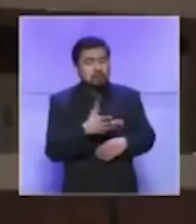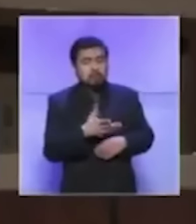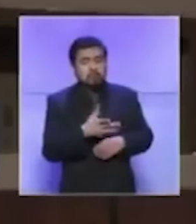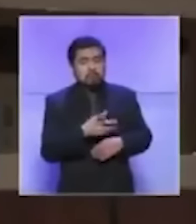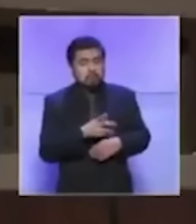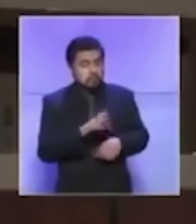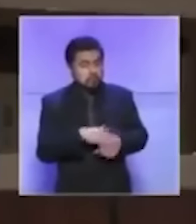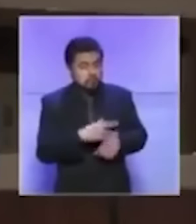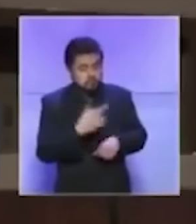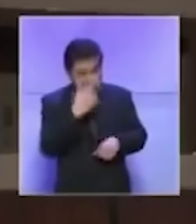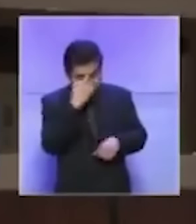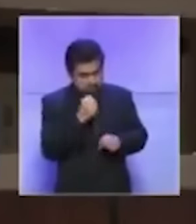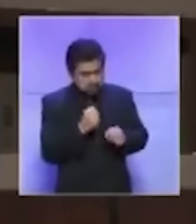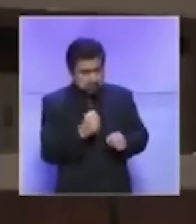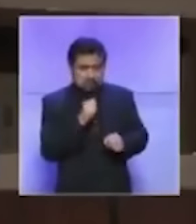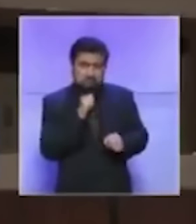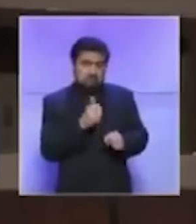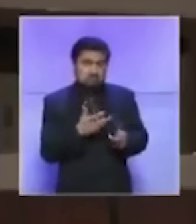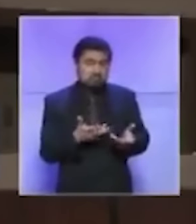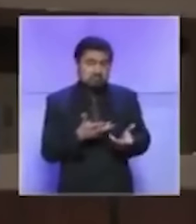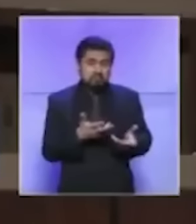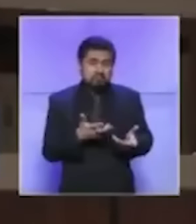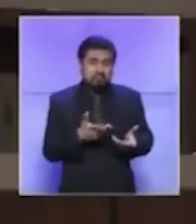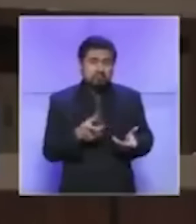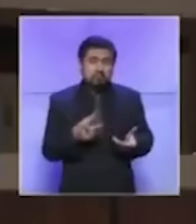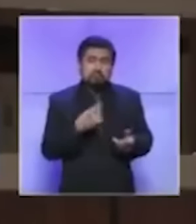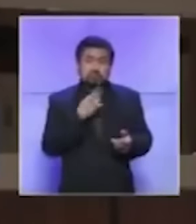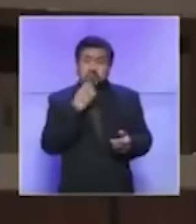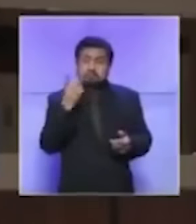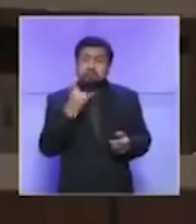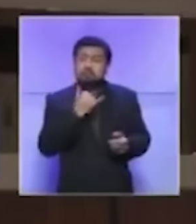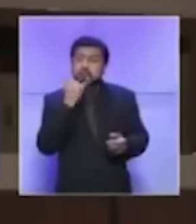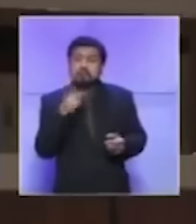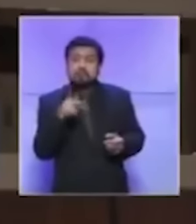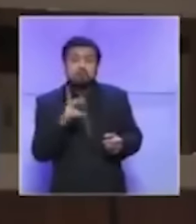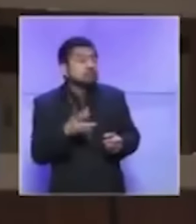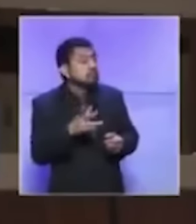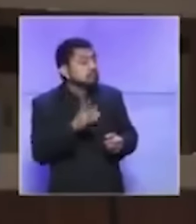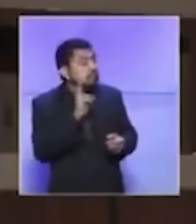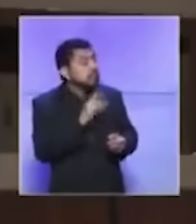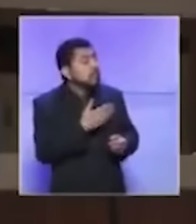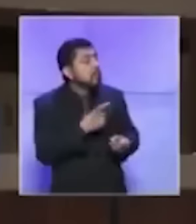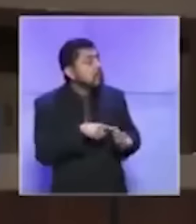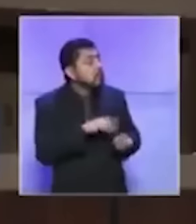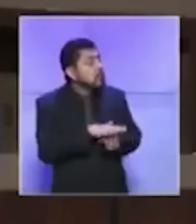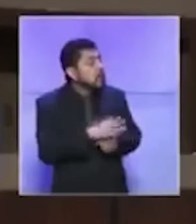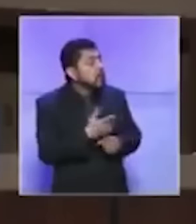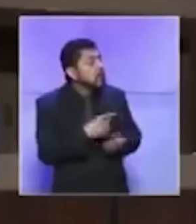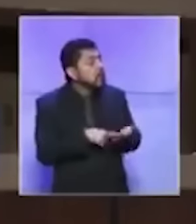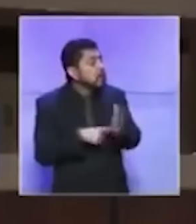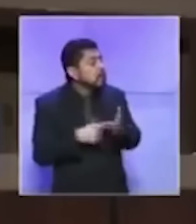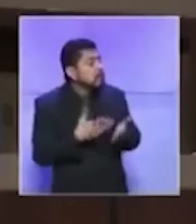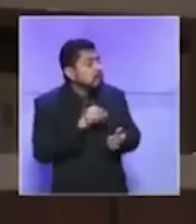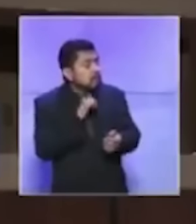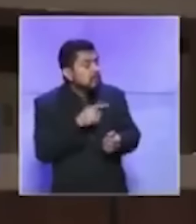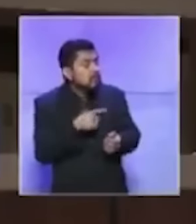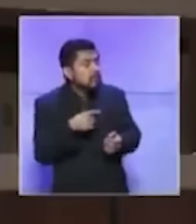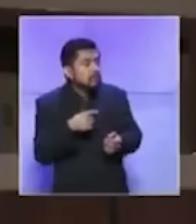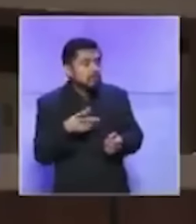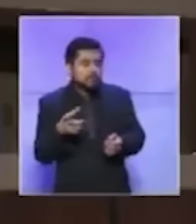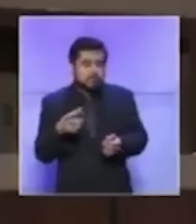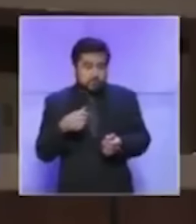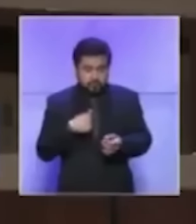argumentación sólida que demuestre por qué fue incorrecto no iniciar una investigación a partir de las pruebas presentadas. En ese